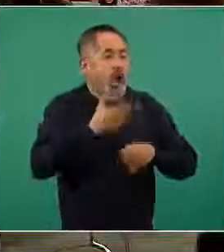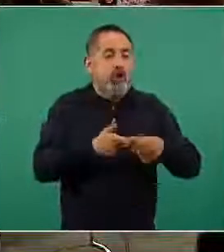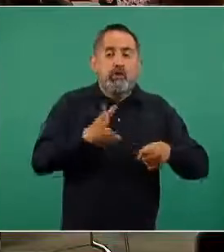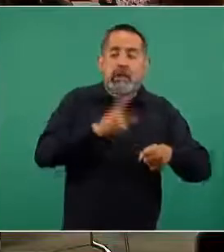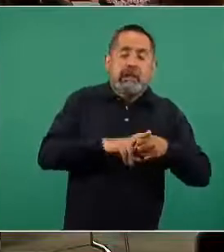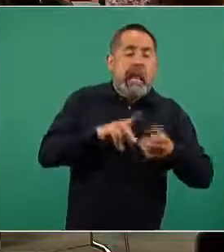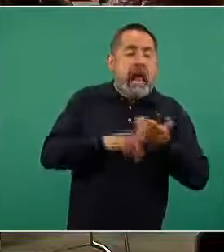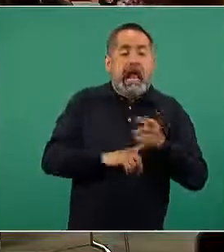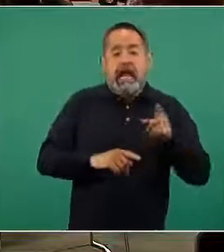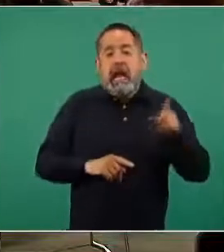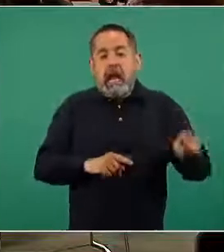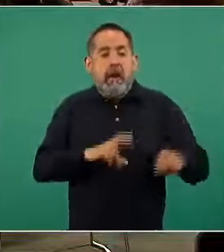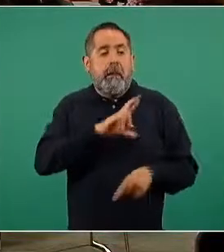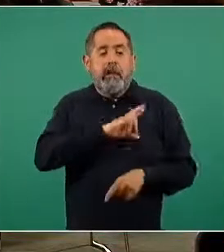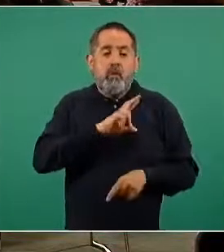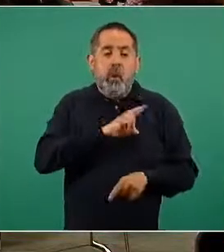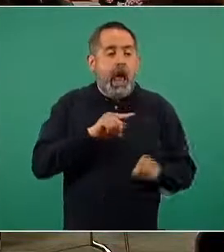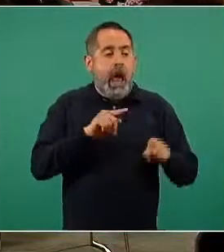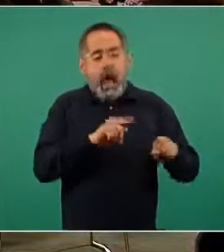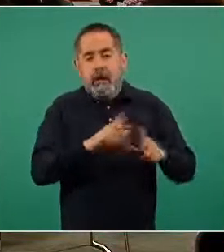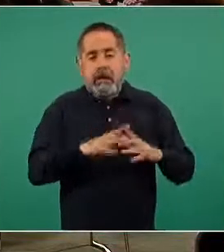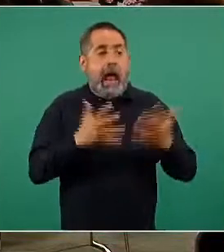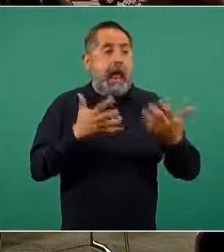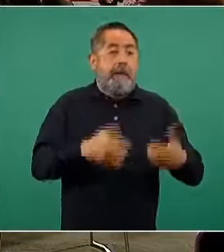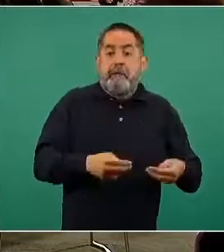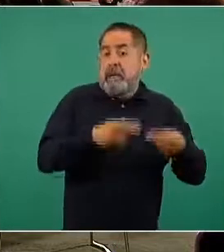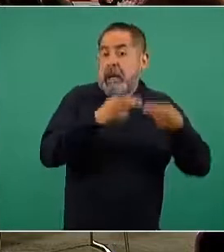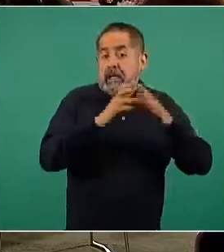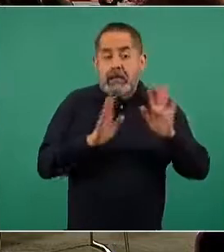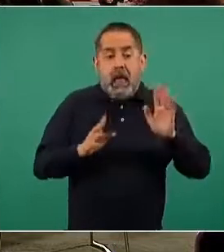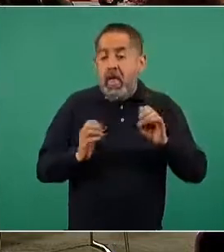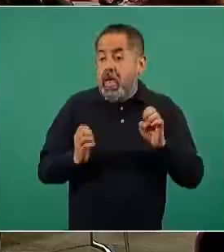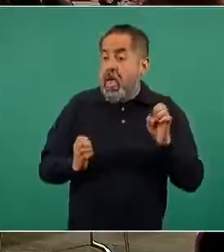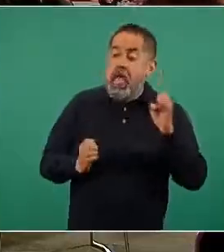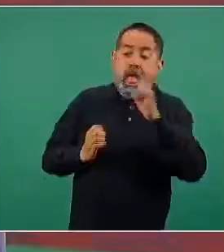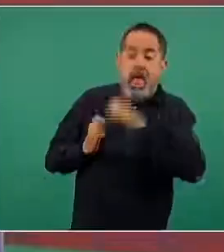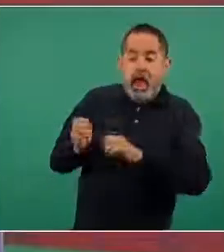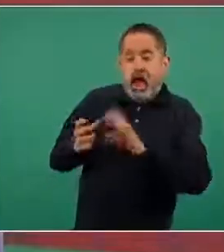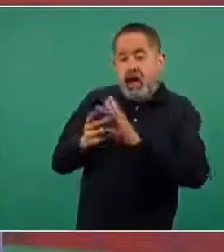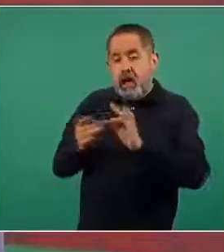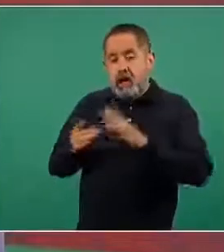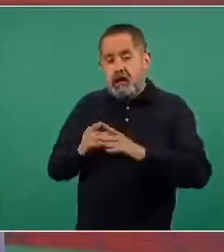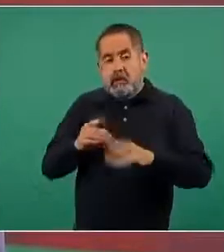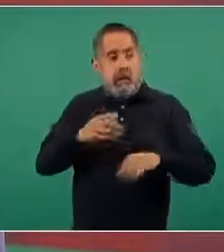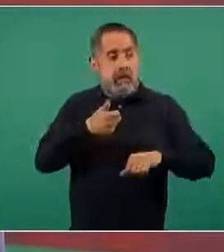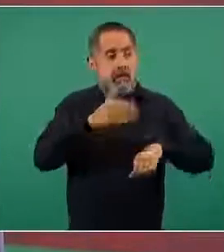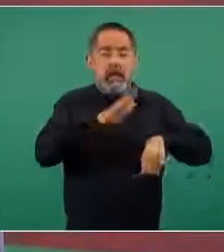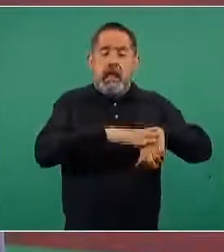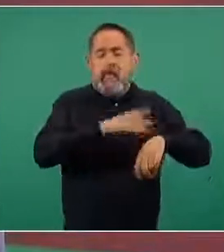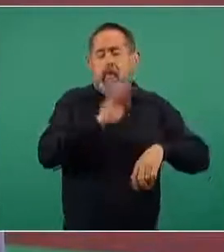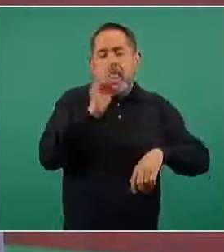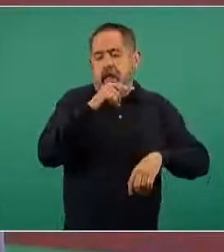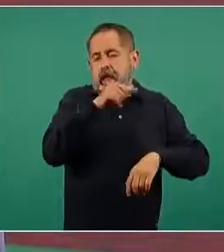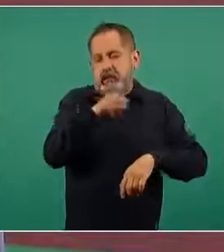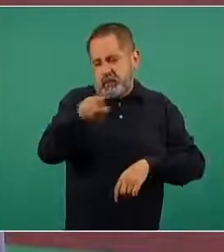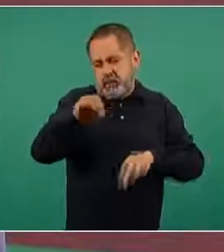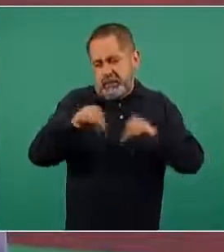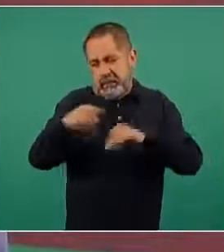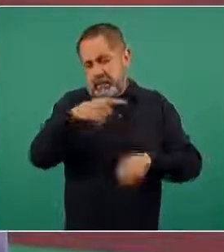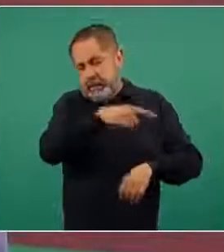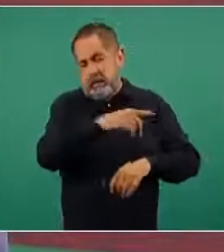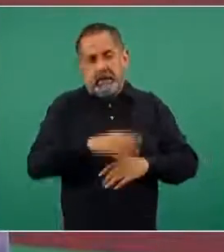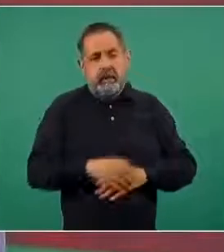clínica, un particular, una empresa, los administradores de la empresa donde usted